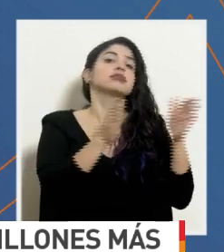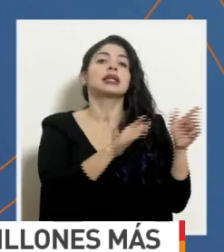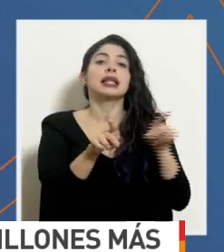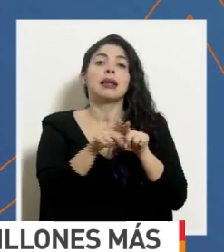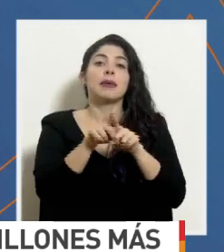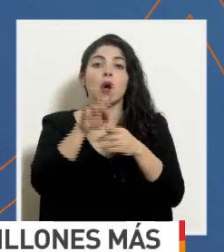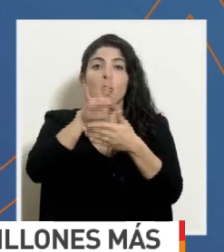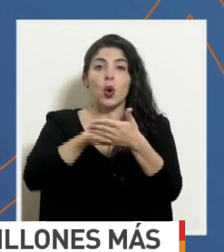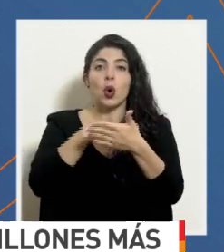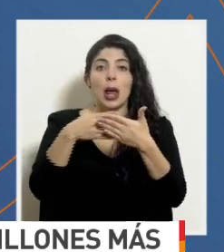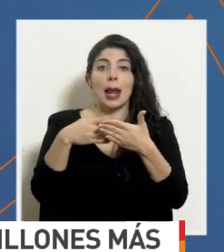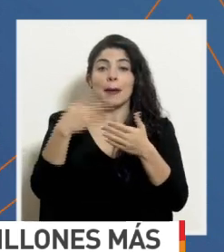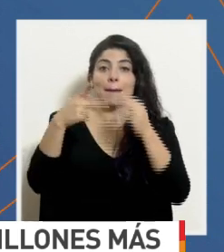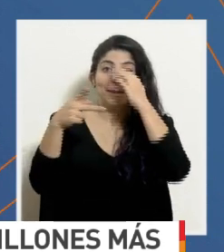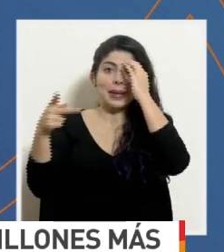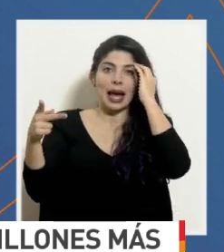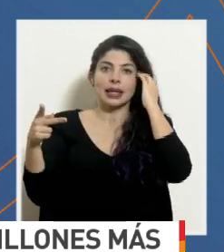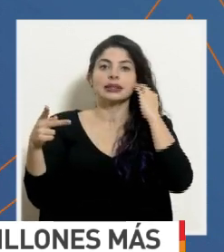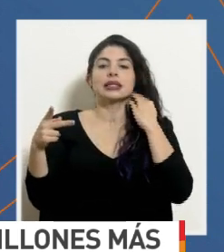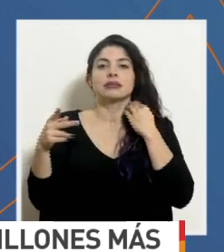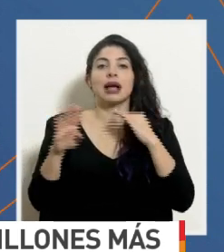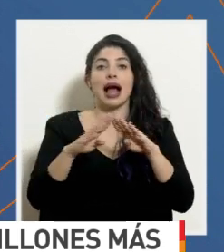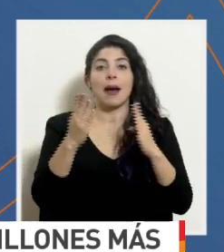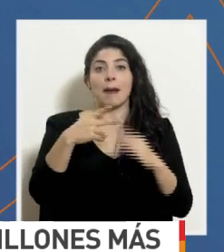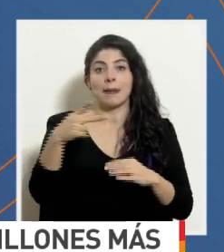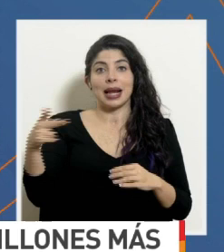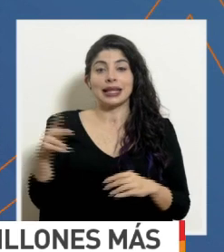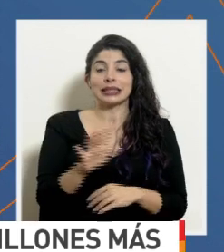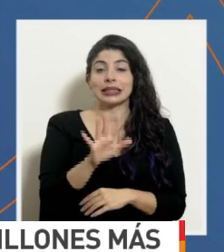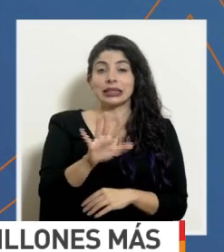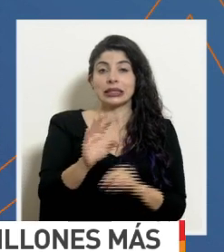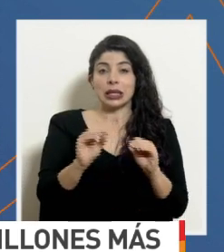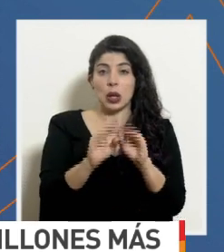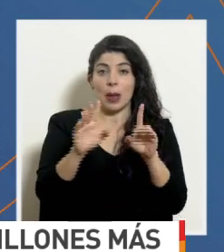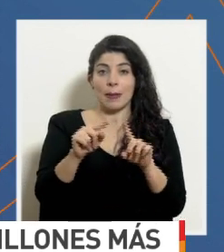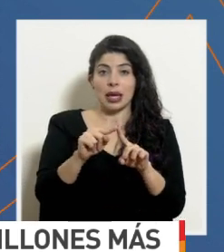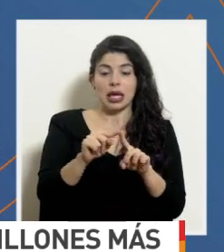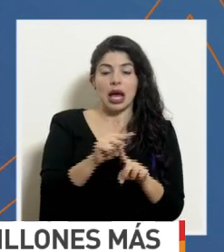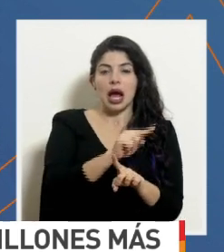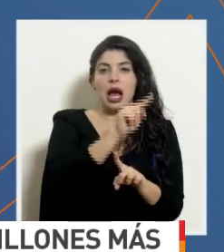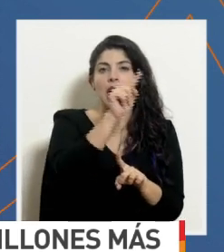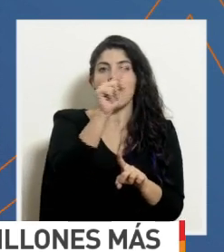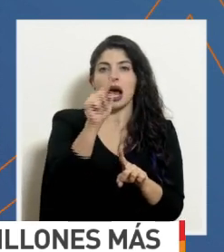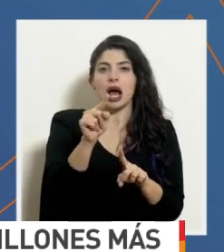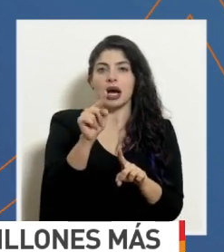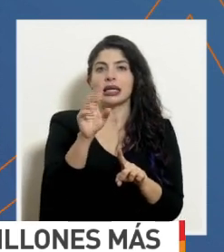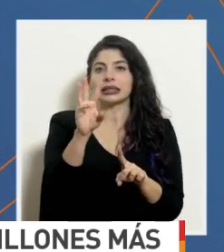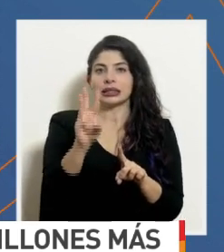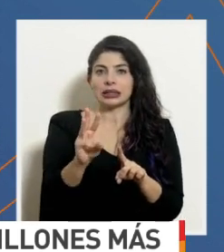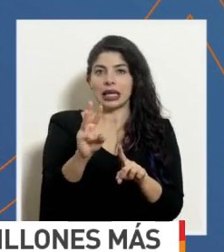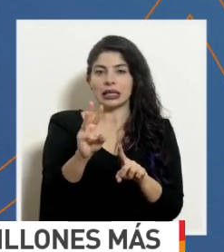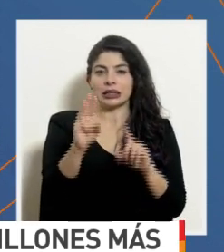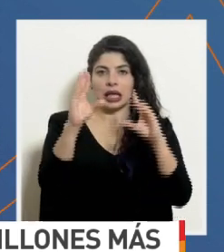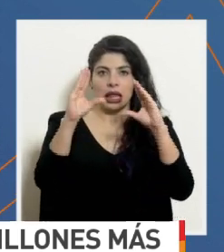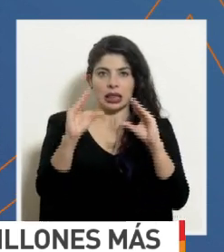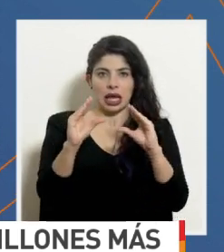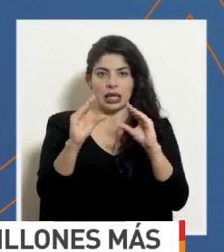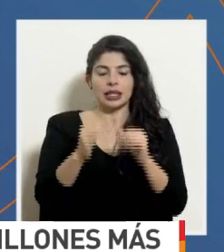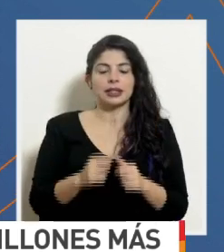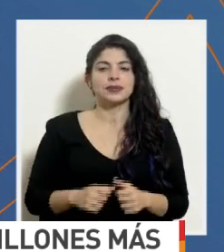el horario de playas de apertura entre 5 de la mañana y las 6 de la